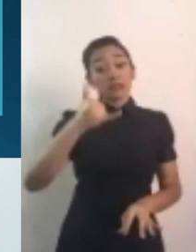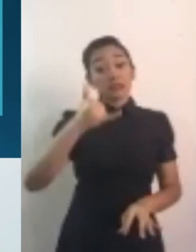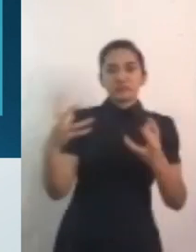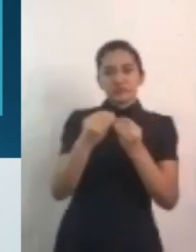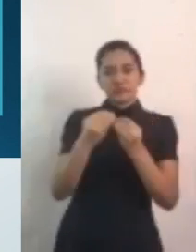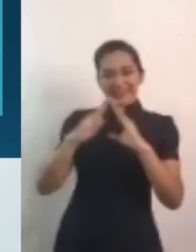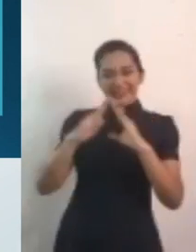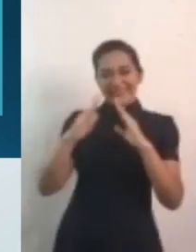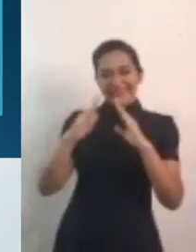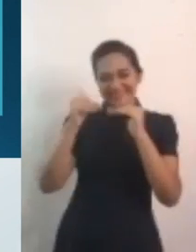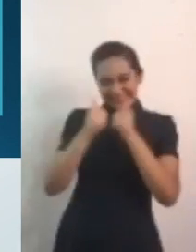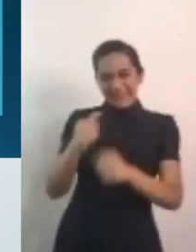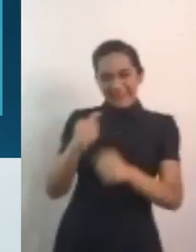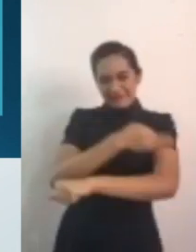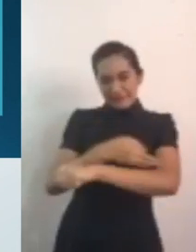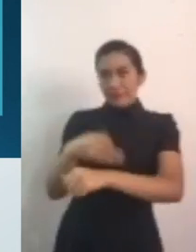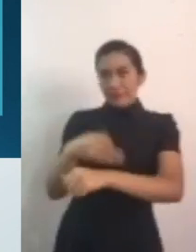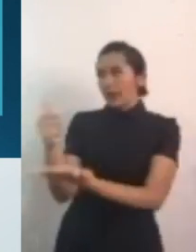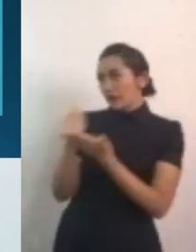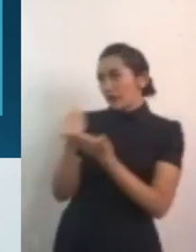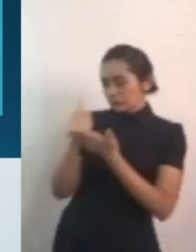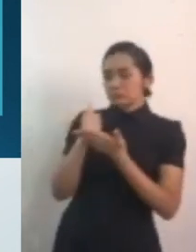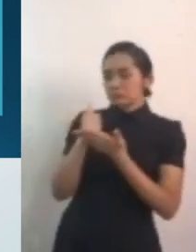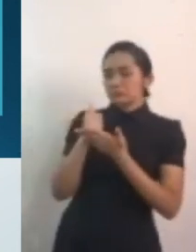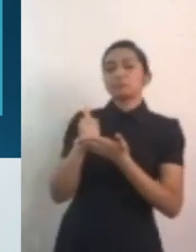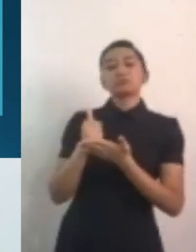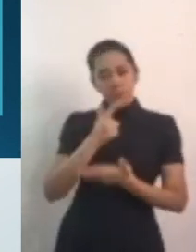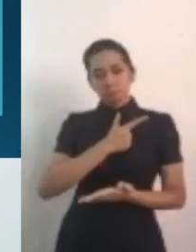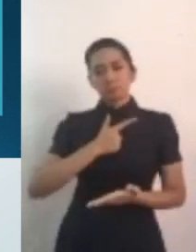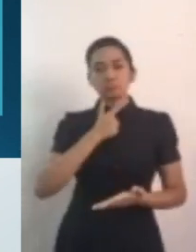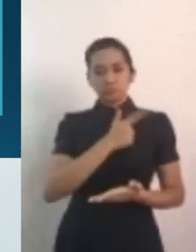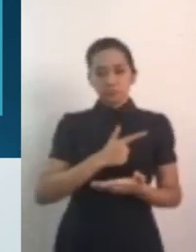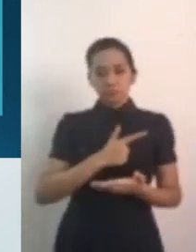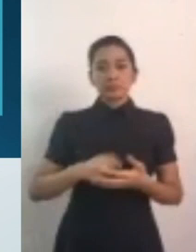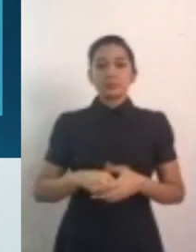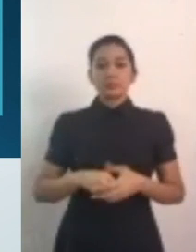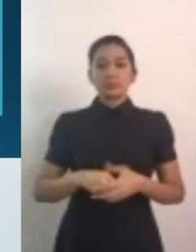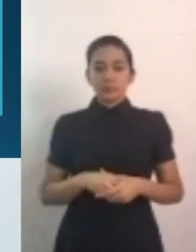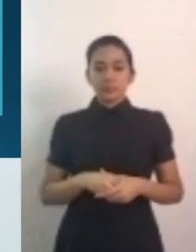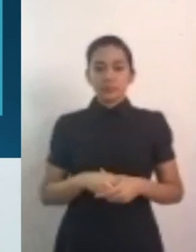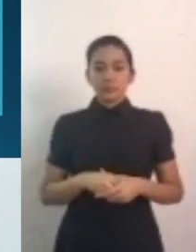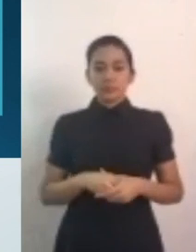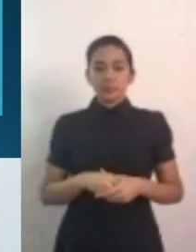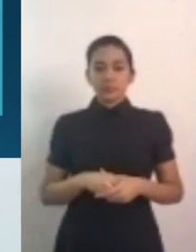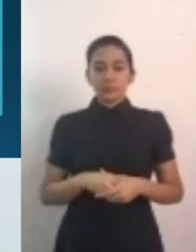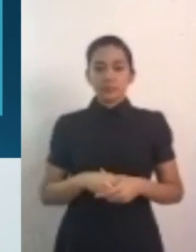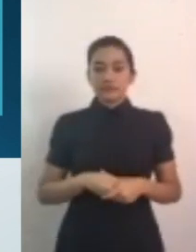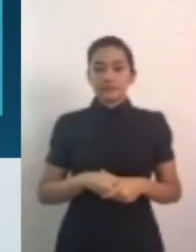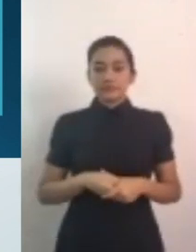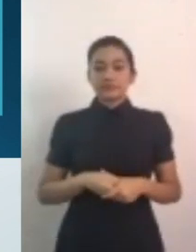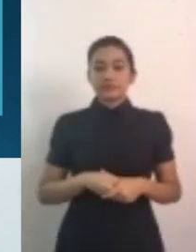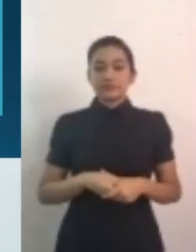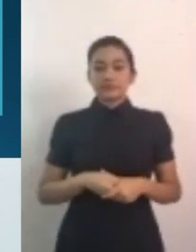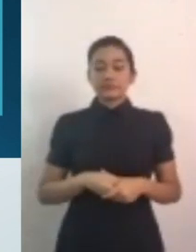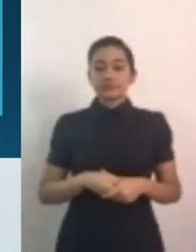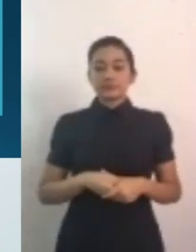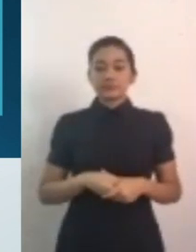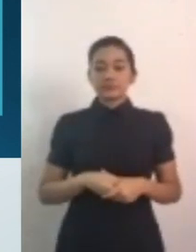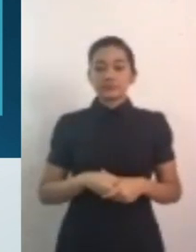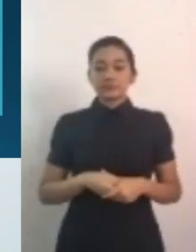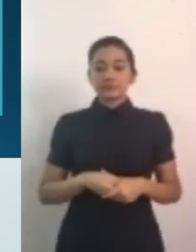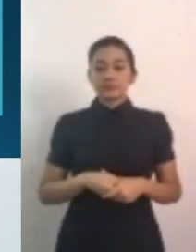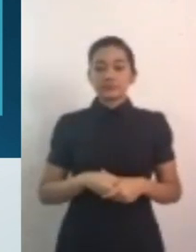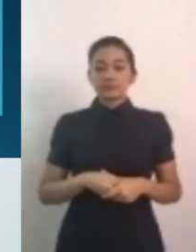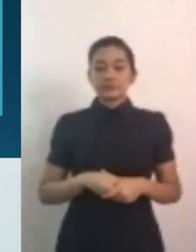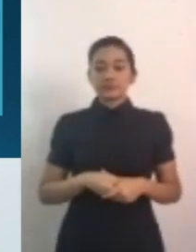este caso apoyo a través de, por ejemplo, una videoconferencia cuando hay una posibilidad de este tipo